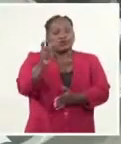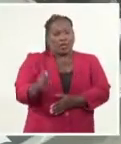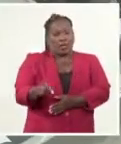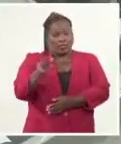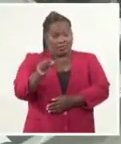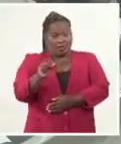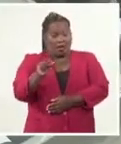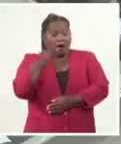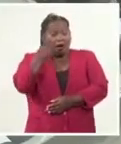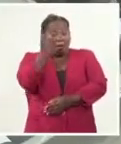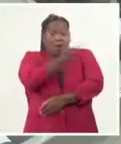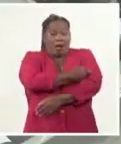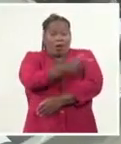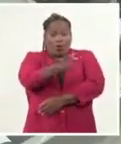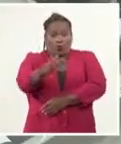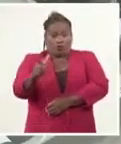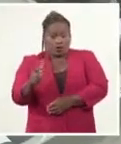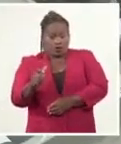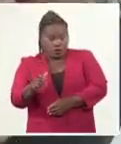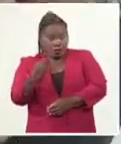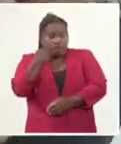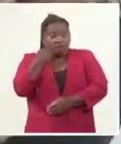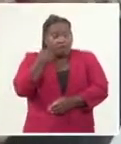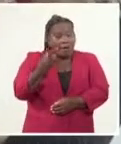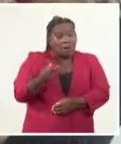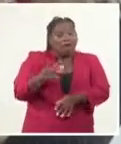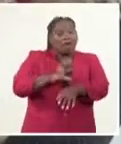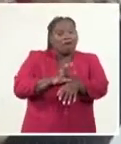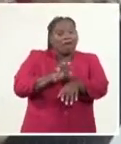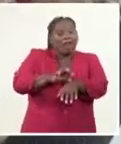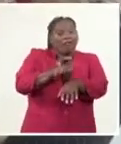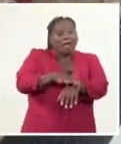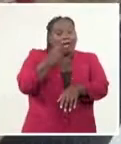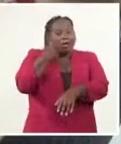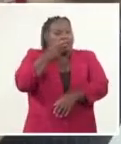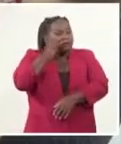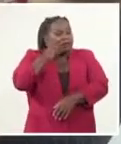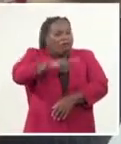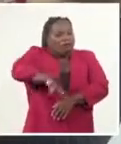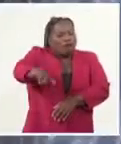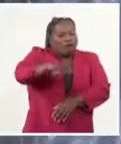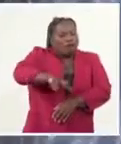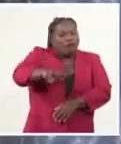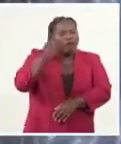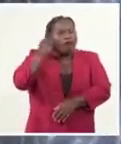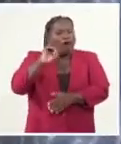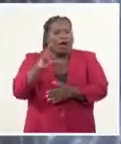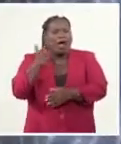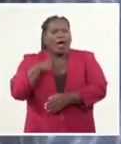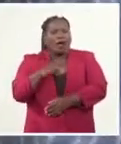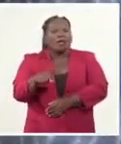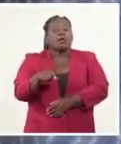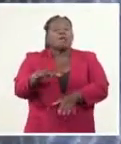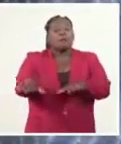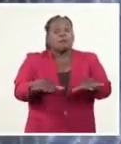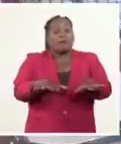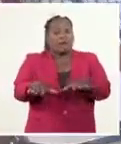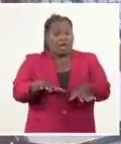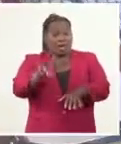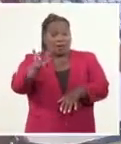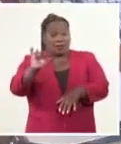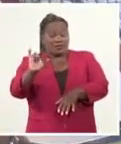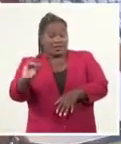la vacunación, entre otras acciones. Los holguineros activarán unos 970 colegios electorales en